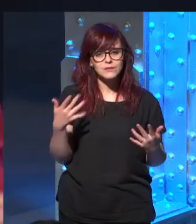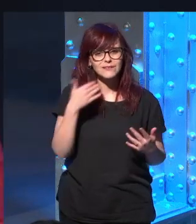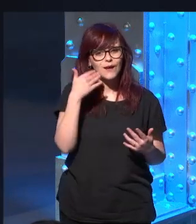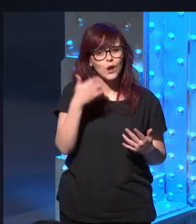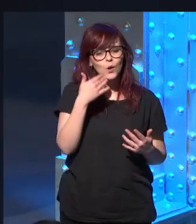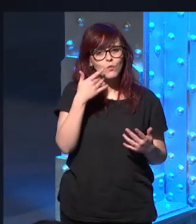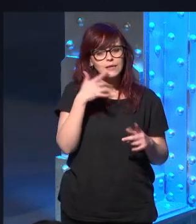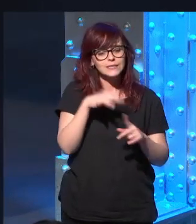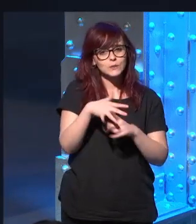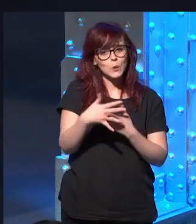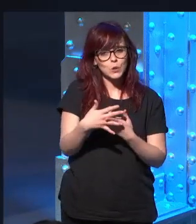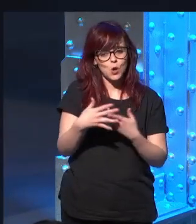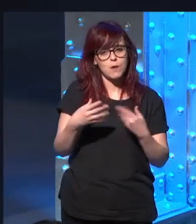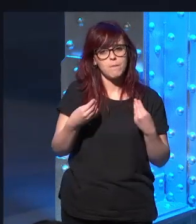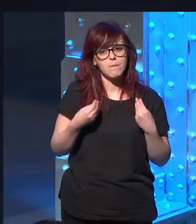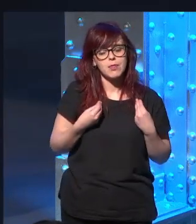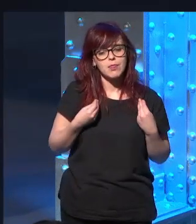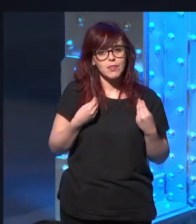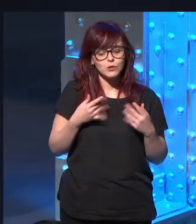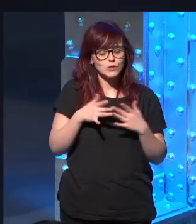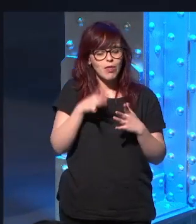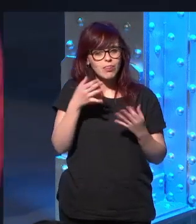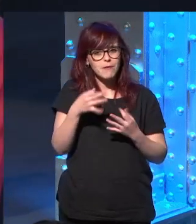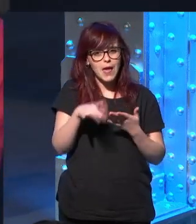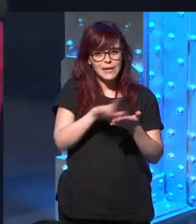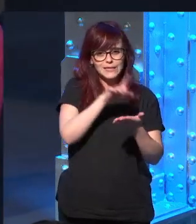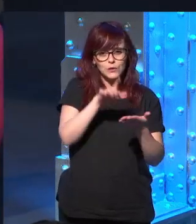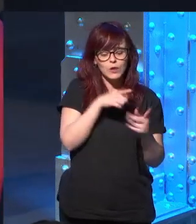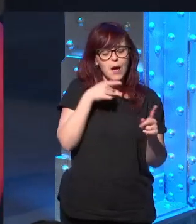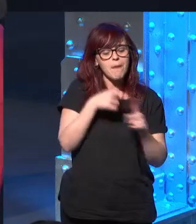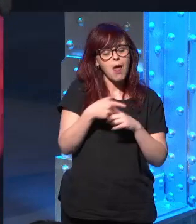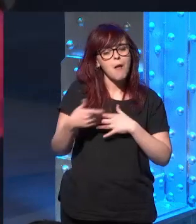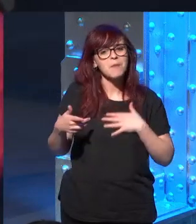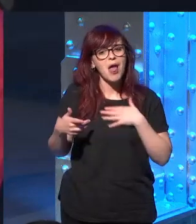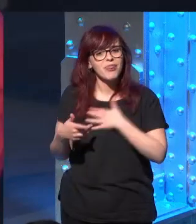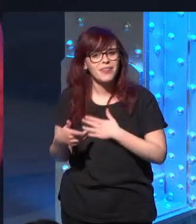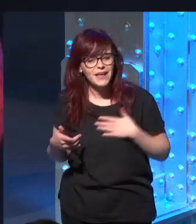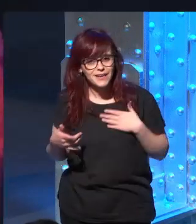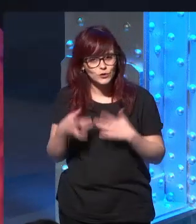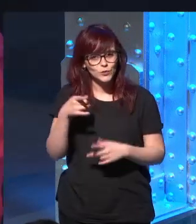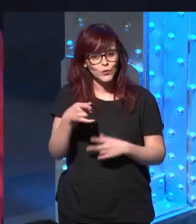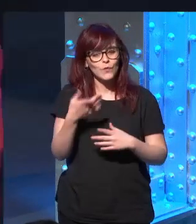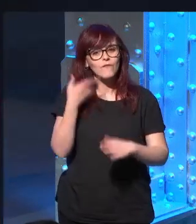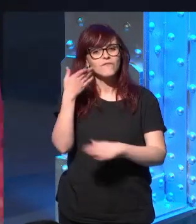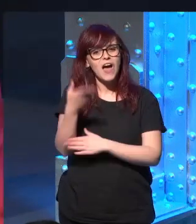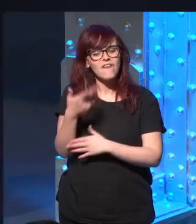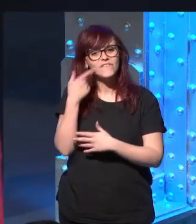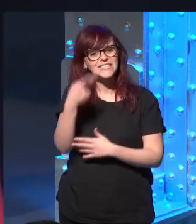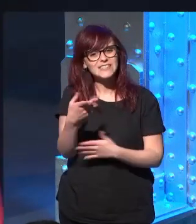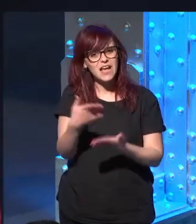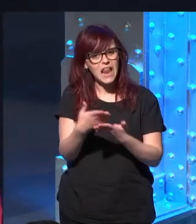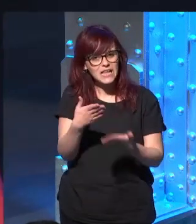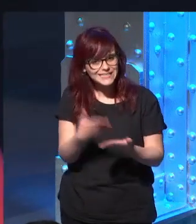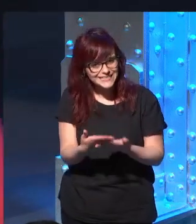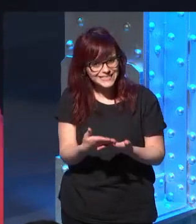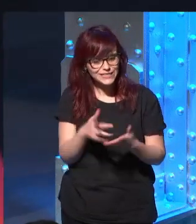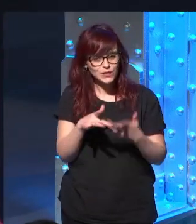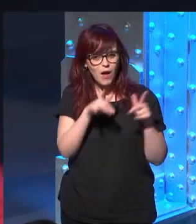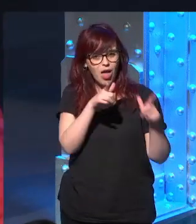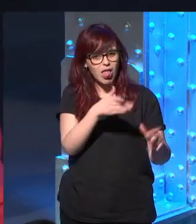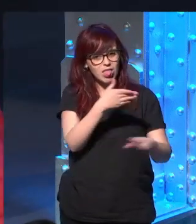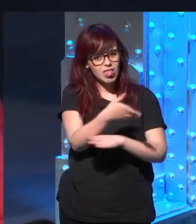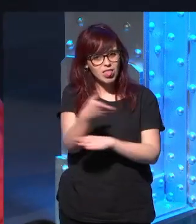vía para el placer. Y también, Sabina, cuentas estas experiencias de que vas a visitar clases, no sé. Yo creo